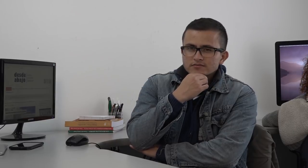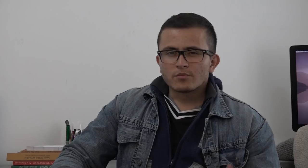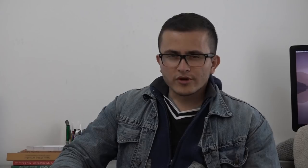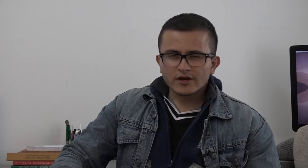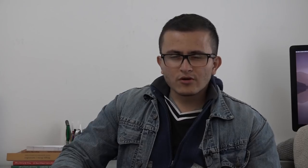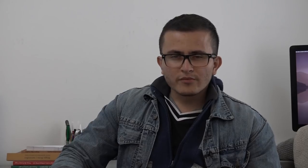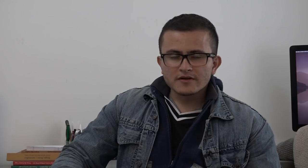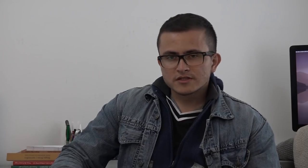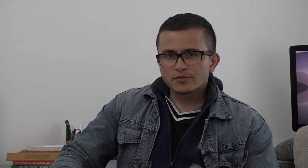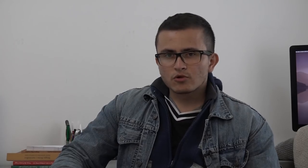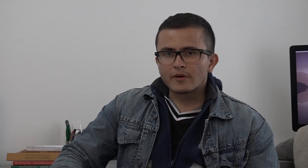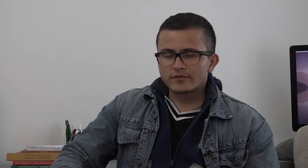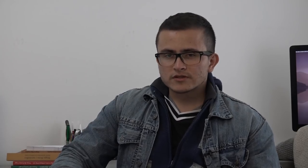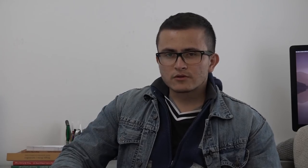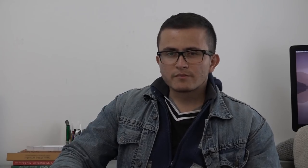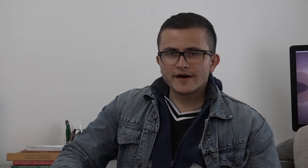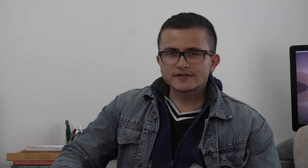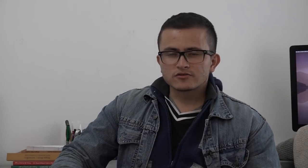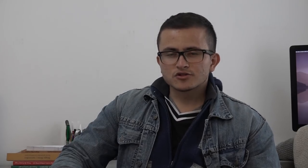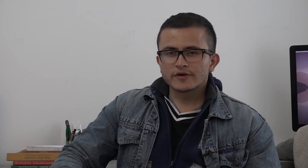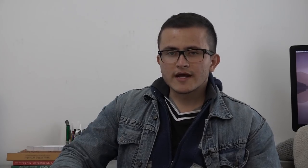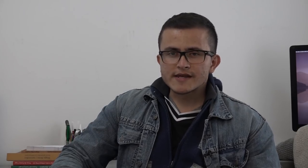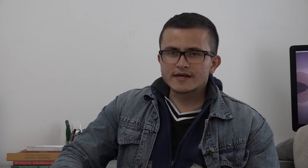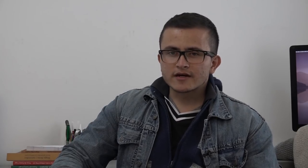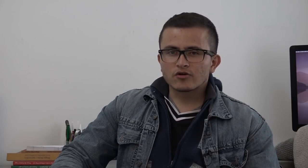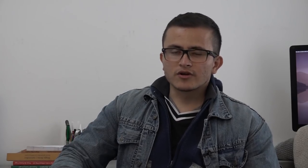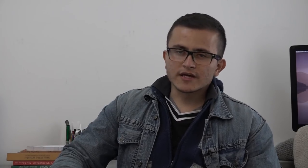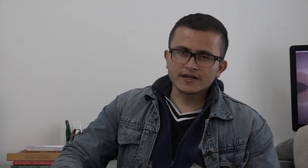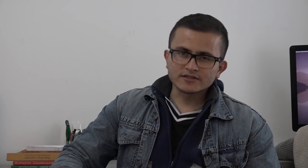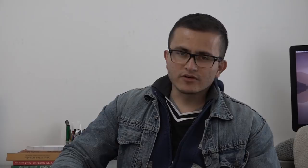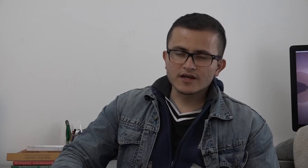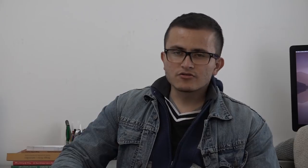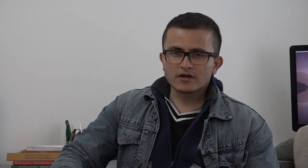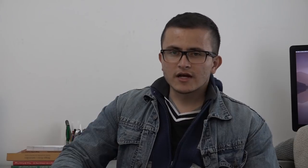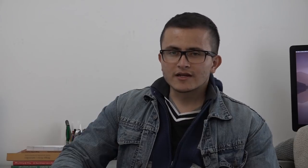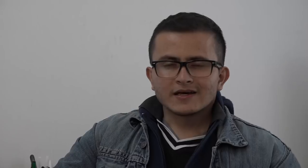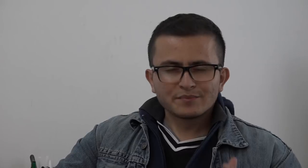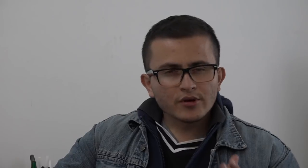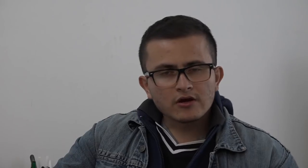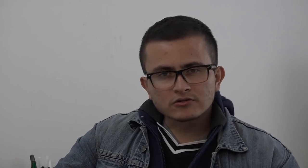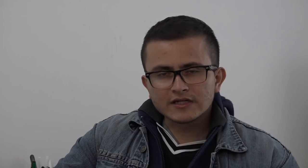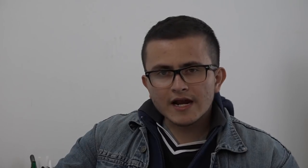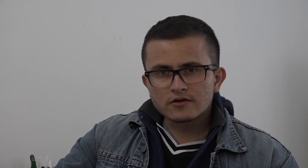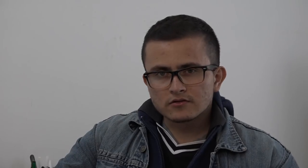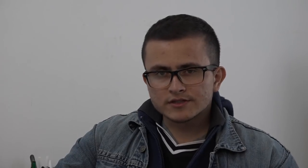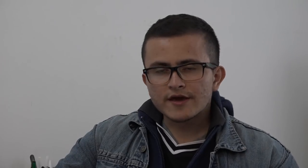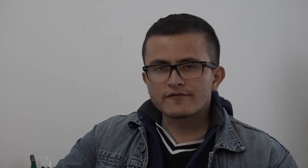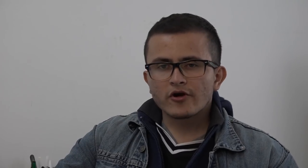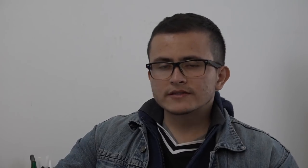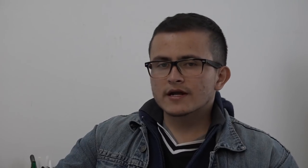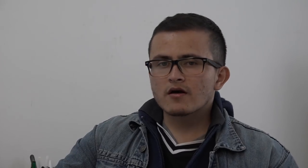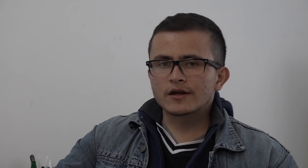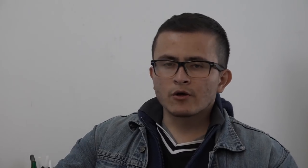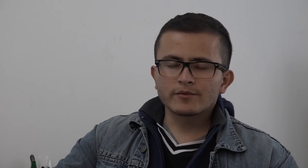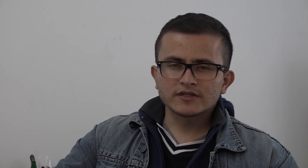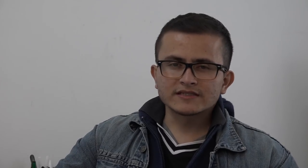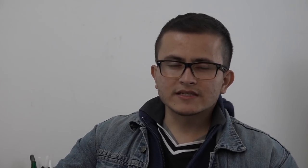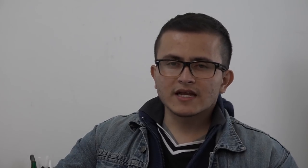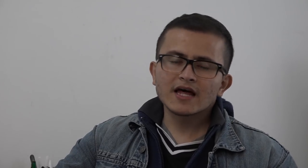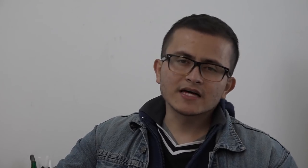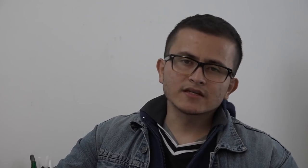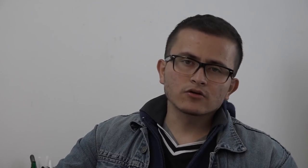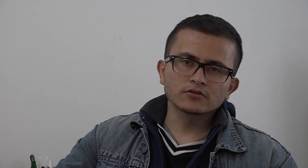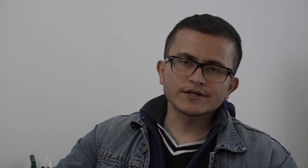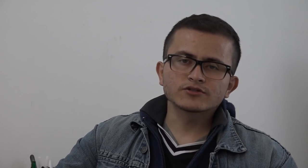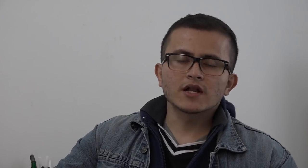preguntas. ¿Por qué Colombia no se preocupa por ser un país con soberanía, con liderazgo regional y por el contrario se enfoca en trabajar con